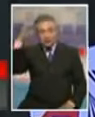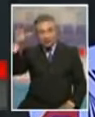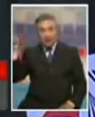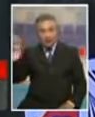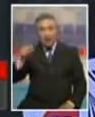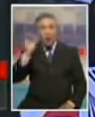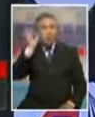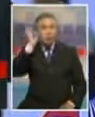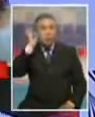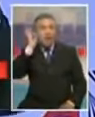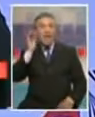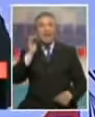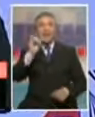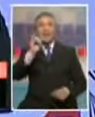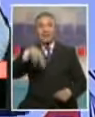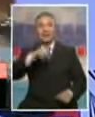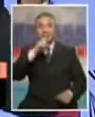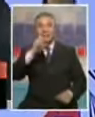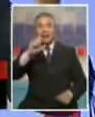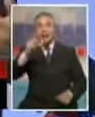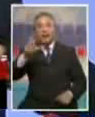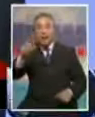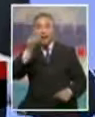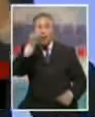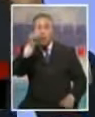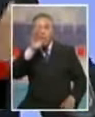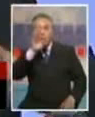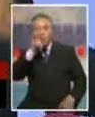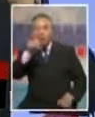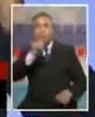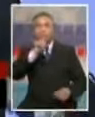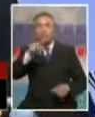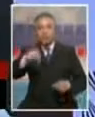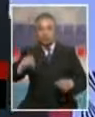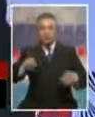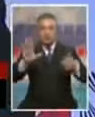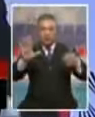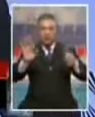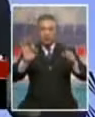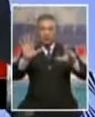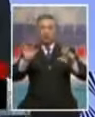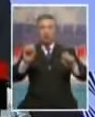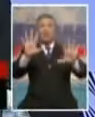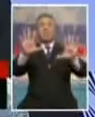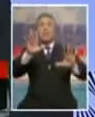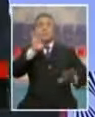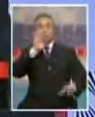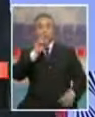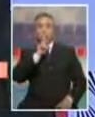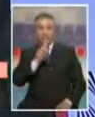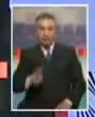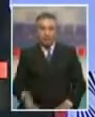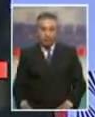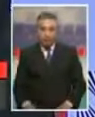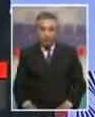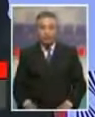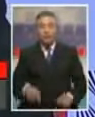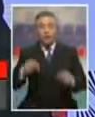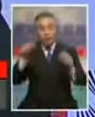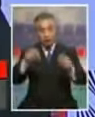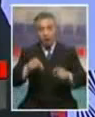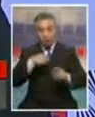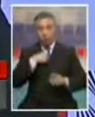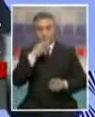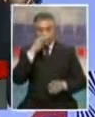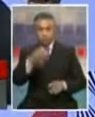mujeres de Integra están protestando para tener 1 minuto de televisión. Y aquí habían al menos 6, 8 y 10 minutos de televisión. Mi mensaje es uno solo y lo he dicho.